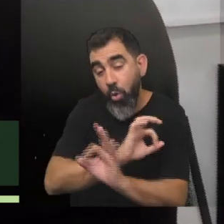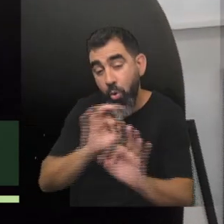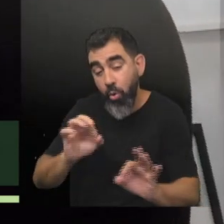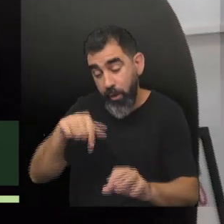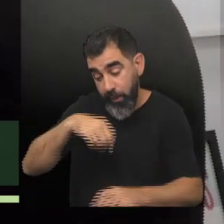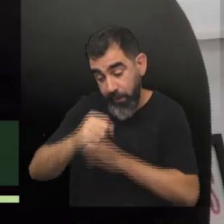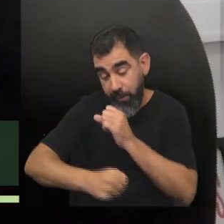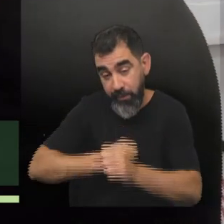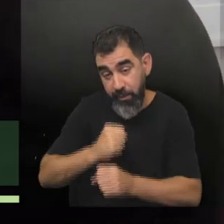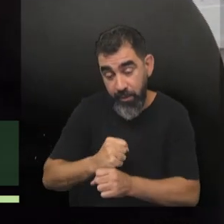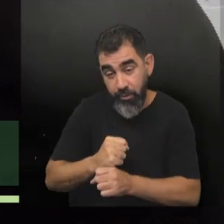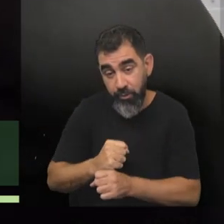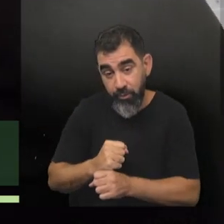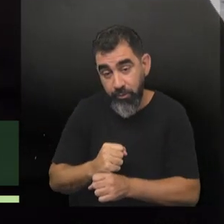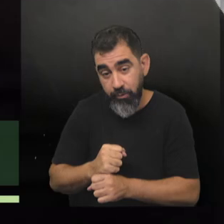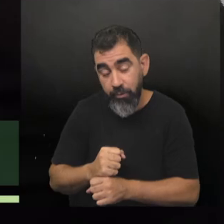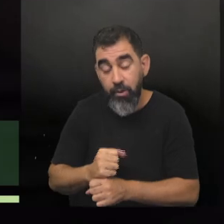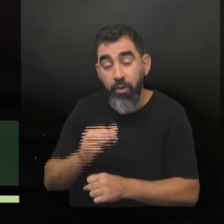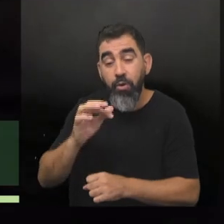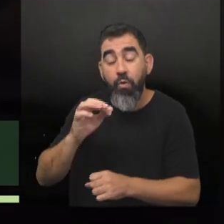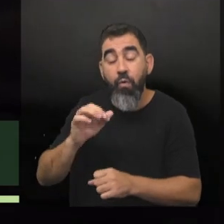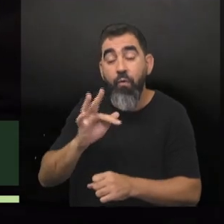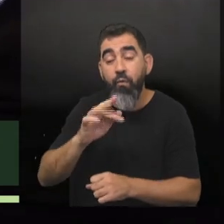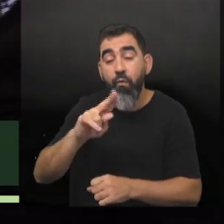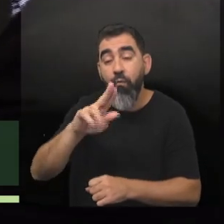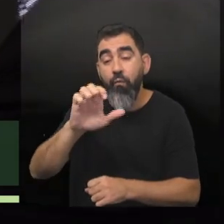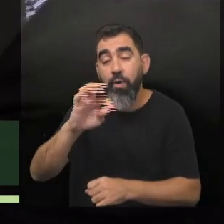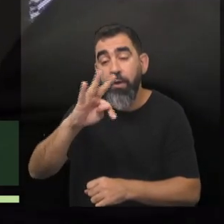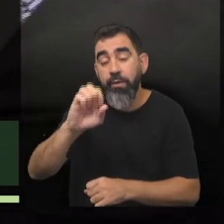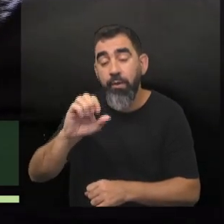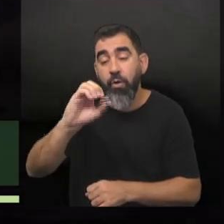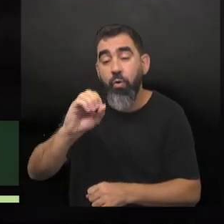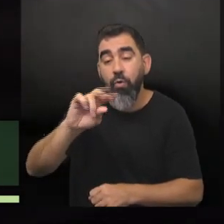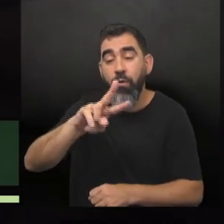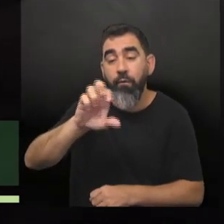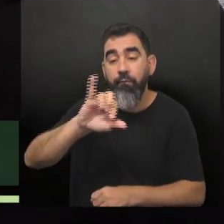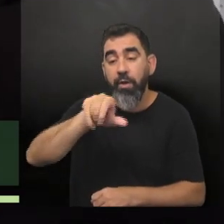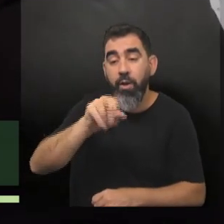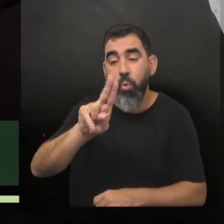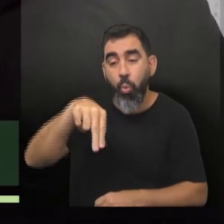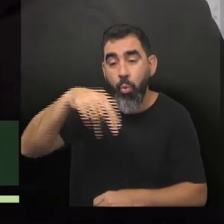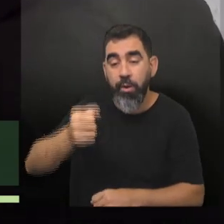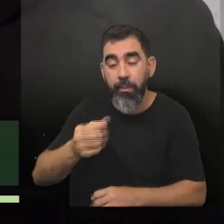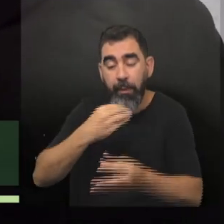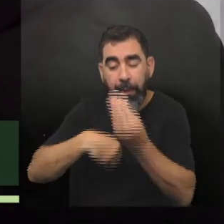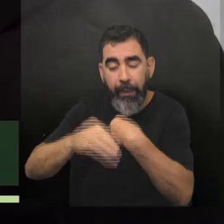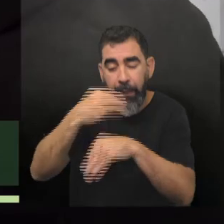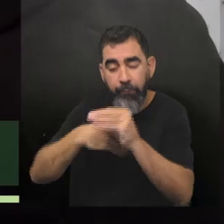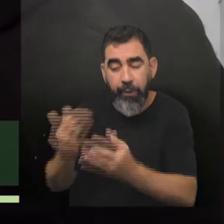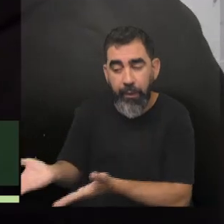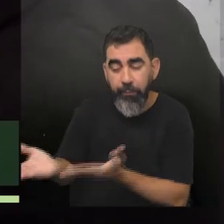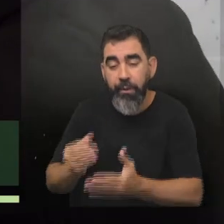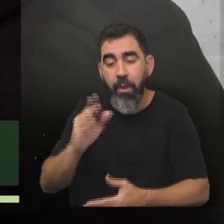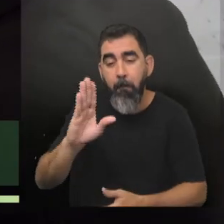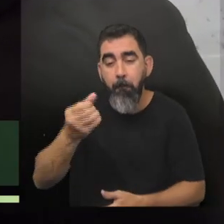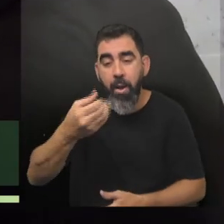este año ahora todos pueden ver fuente ojuna en la sala grande ahí con la escenografía de Pablo achugar que la sola excusa era invitar a Pablo